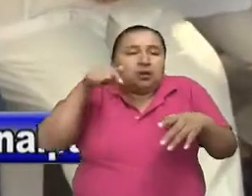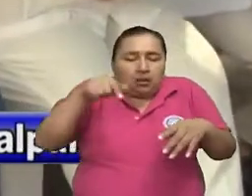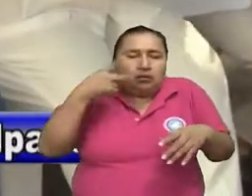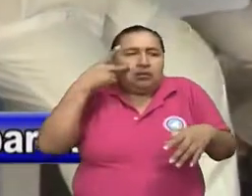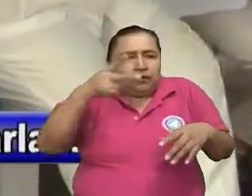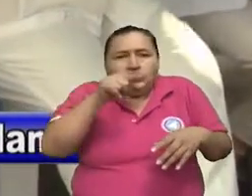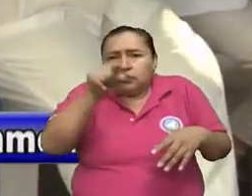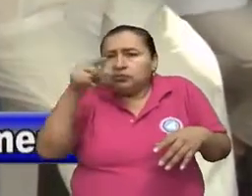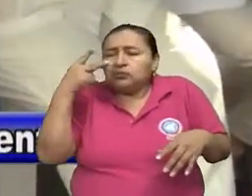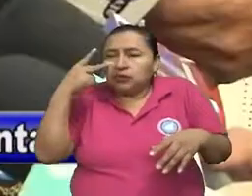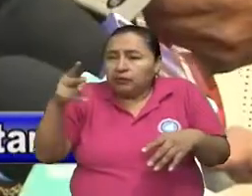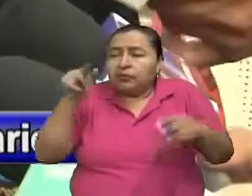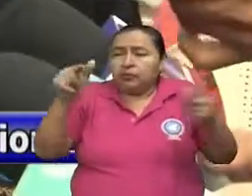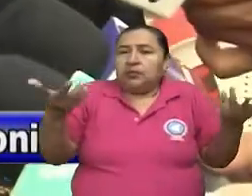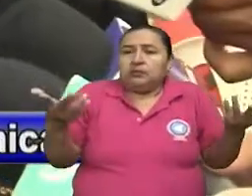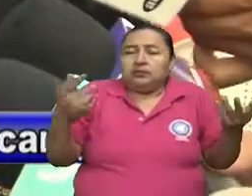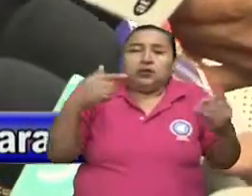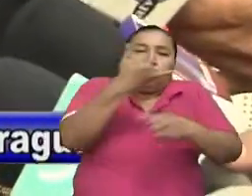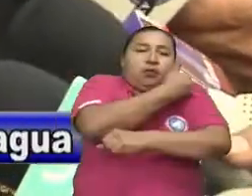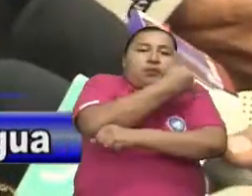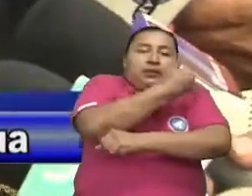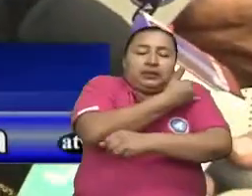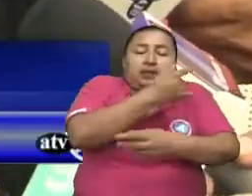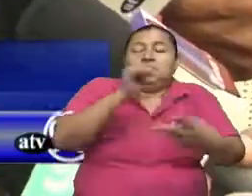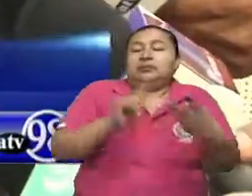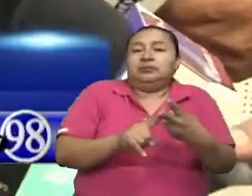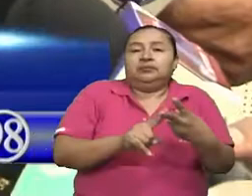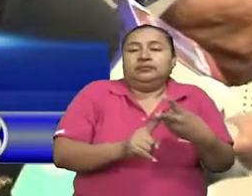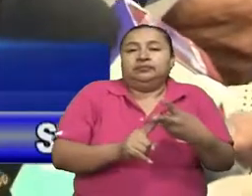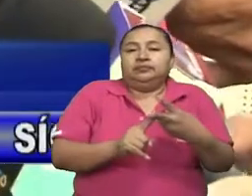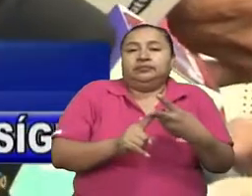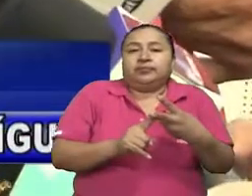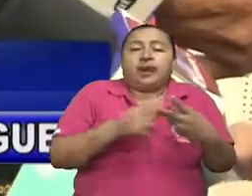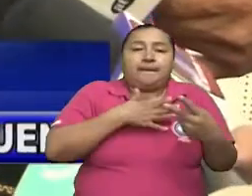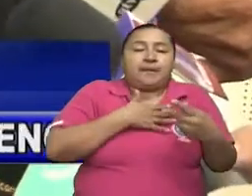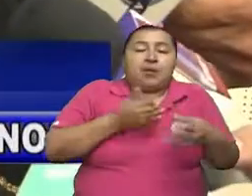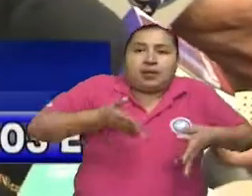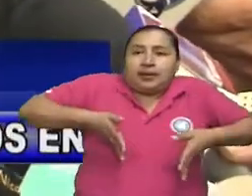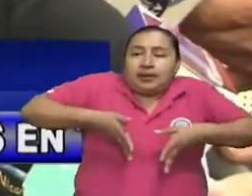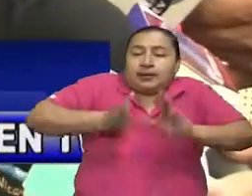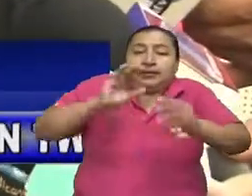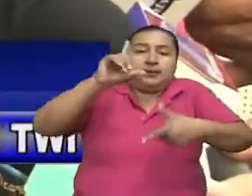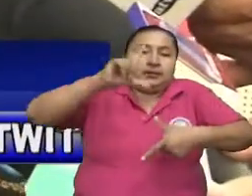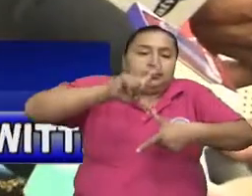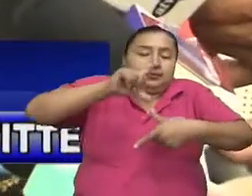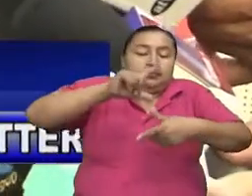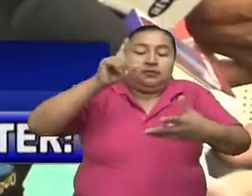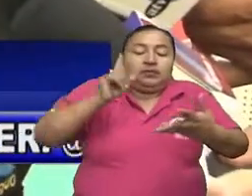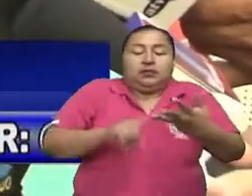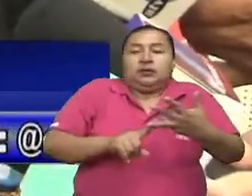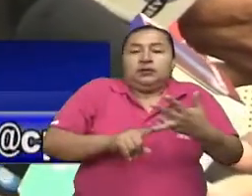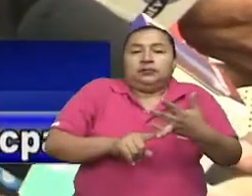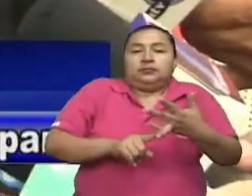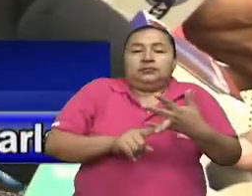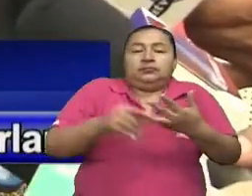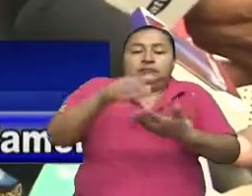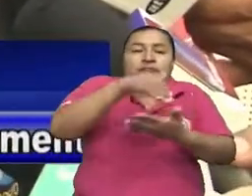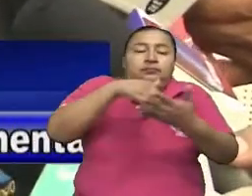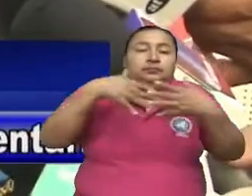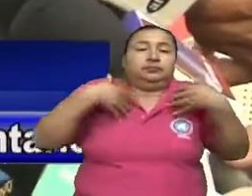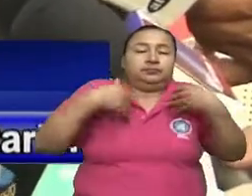materializados. Están los hospitales de referencia nacional, las mejores carreteras de América Latina, centro de